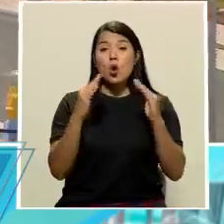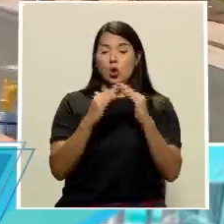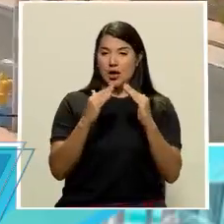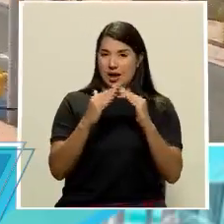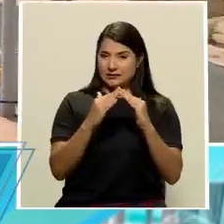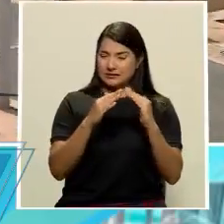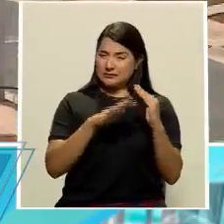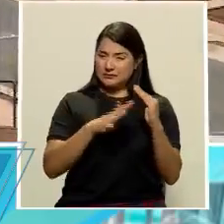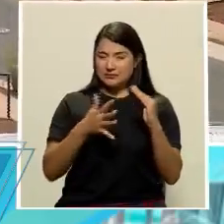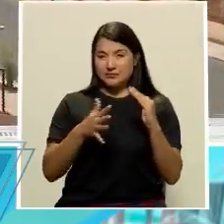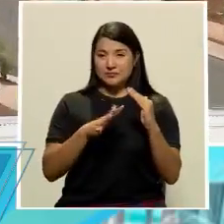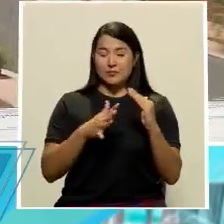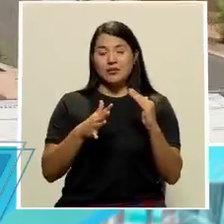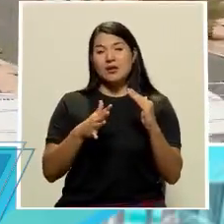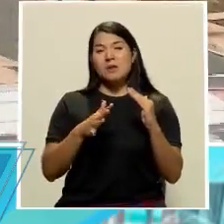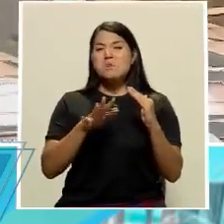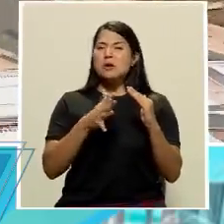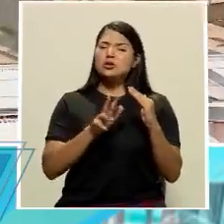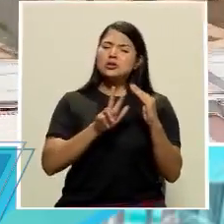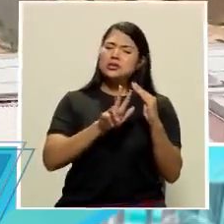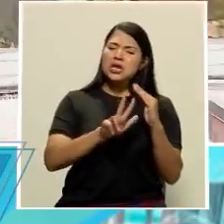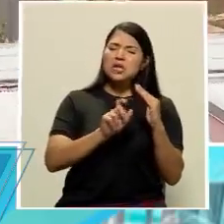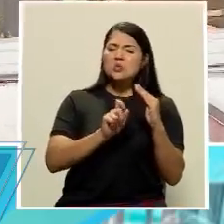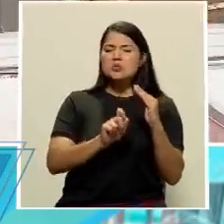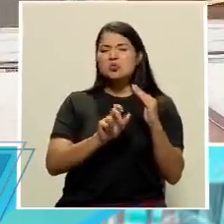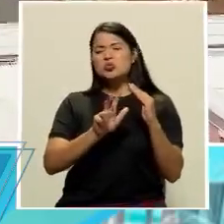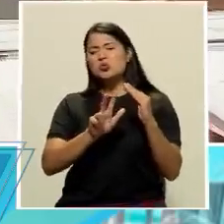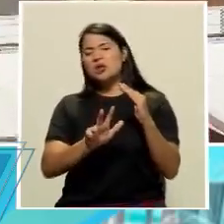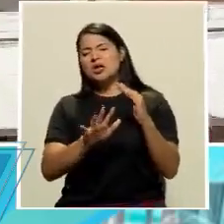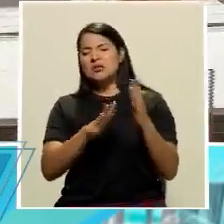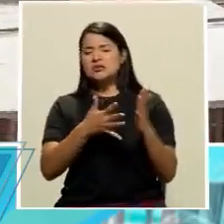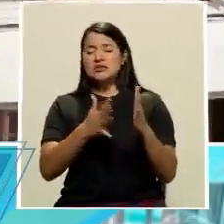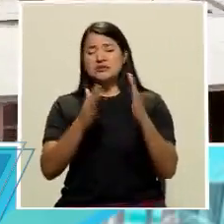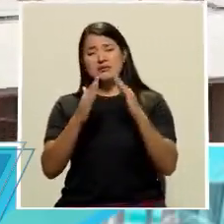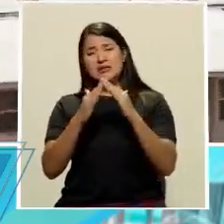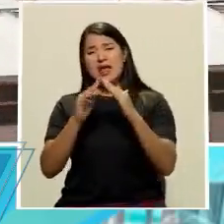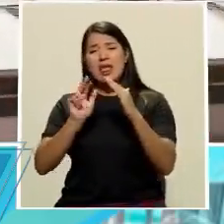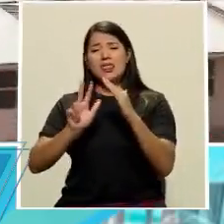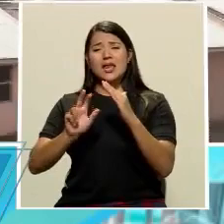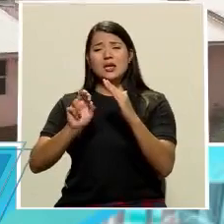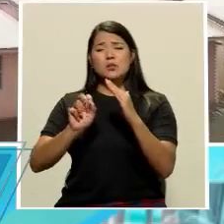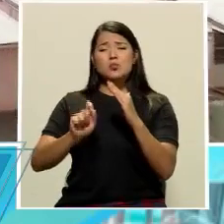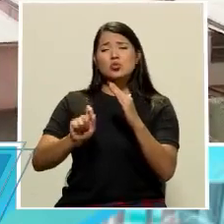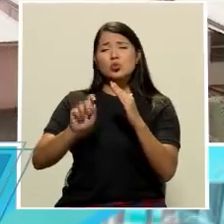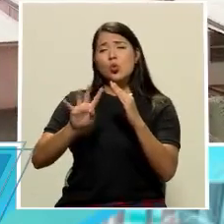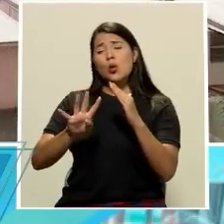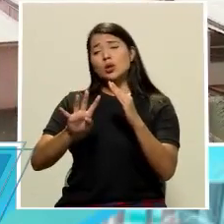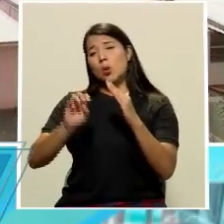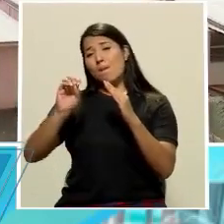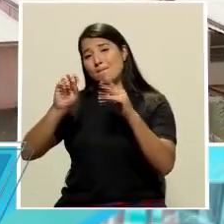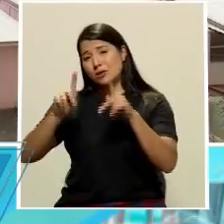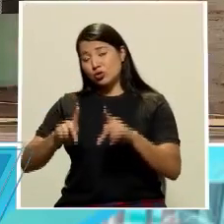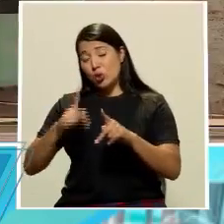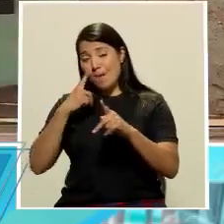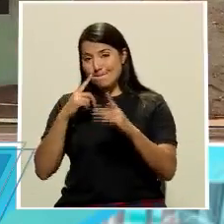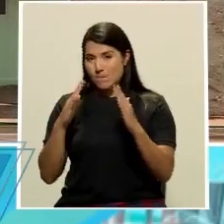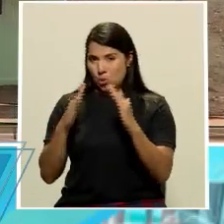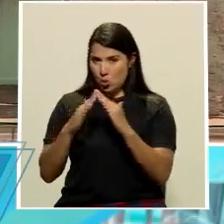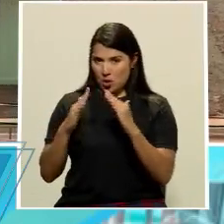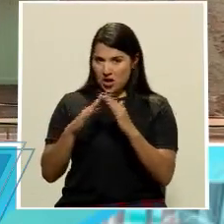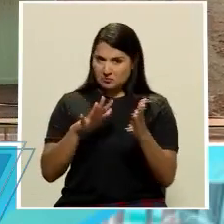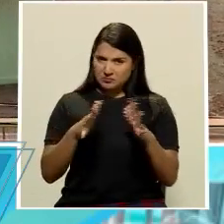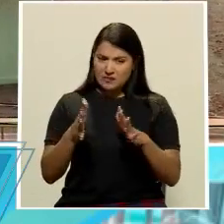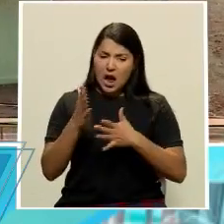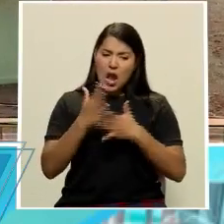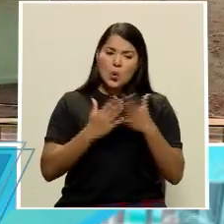son fracciones también, anda en 3.3, 3.4 personas por hogar. Esto quiere decir que hay hogares que tienen más y hay